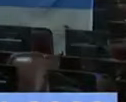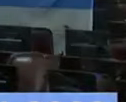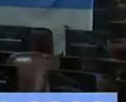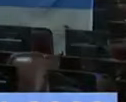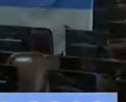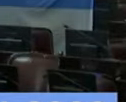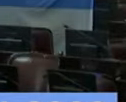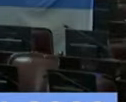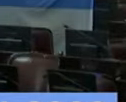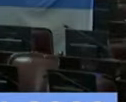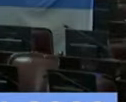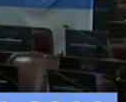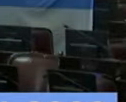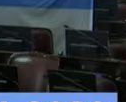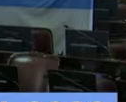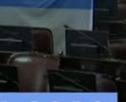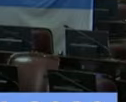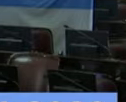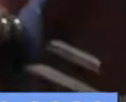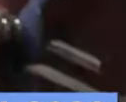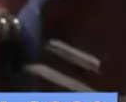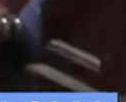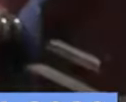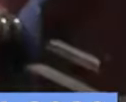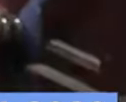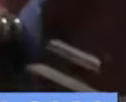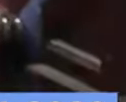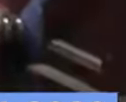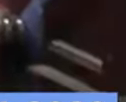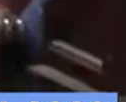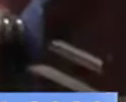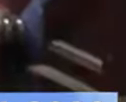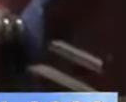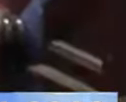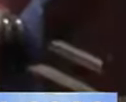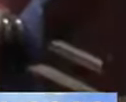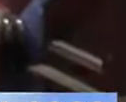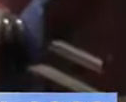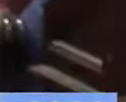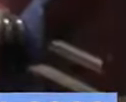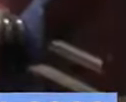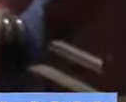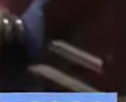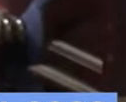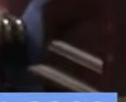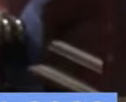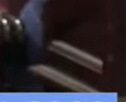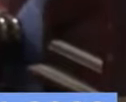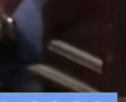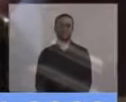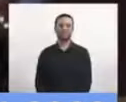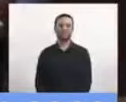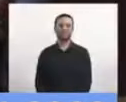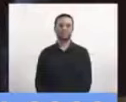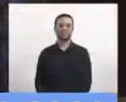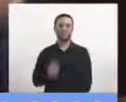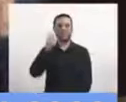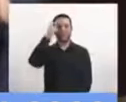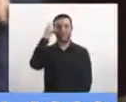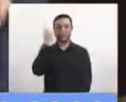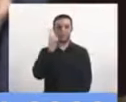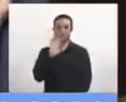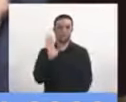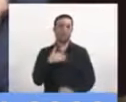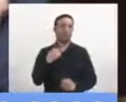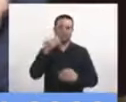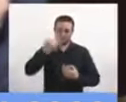uno, así que me voy a extender un poco más de los 10 minutos, pero no usaré los 10 minutos que tenía previsto en el otro orden del